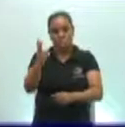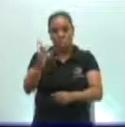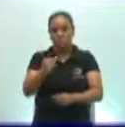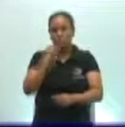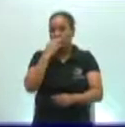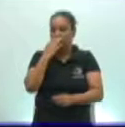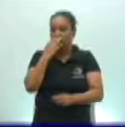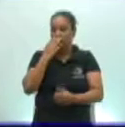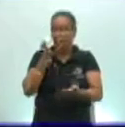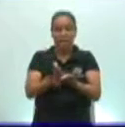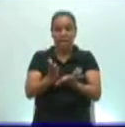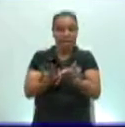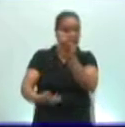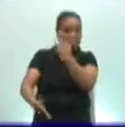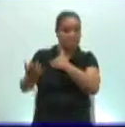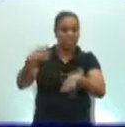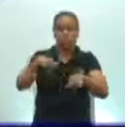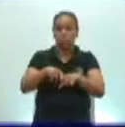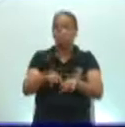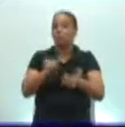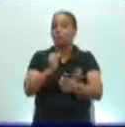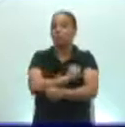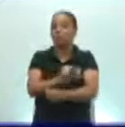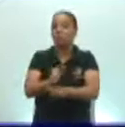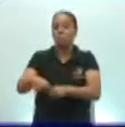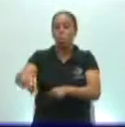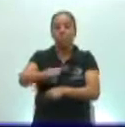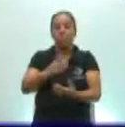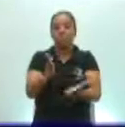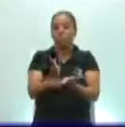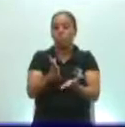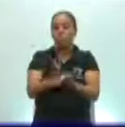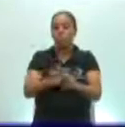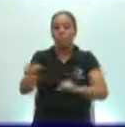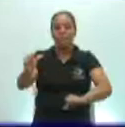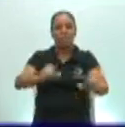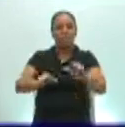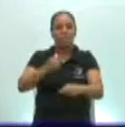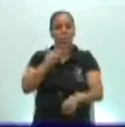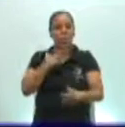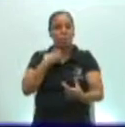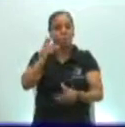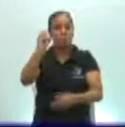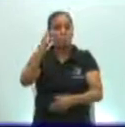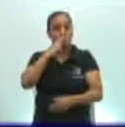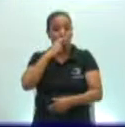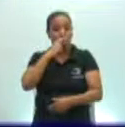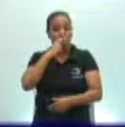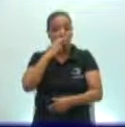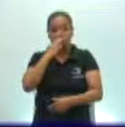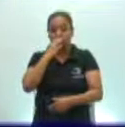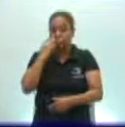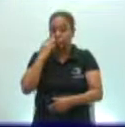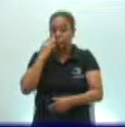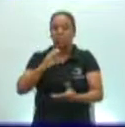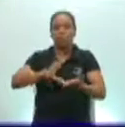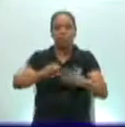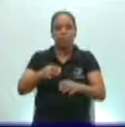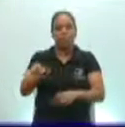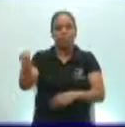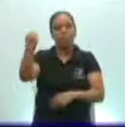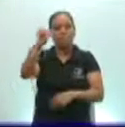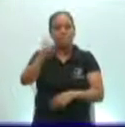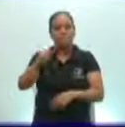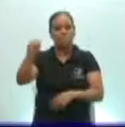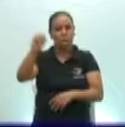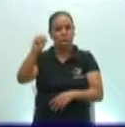sus profesores, ustedes estudiaron las sustancias que, como el dioxígeno, también están formadas por moléculas.